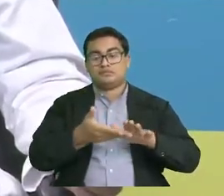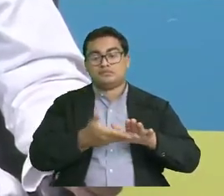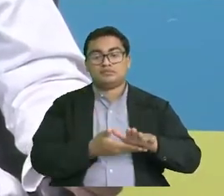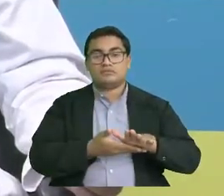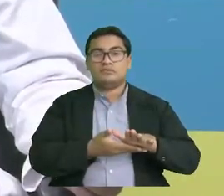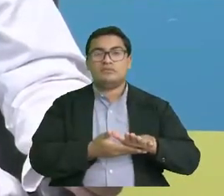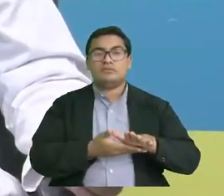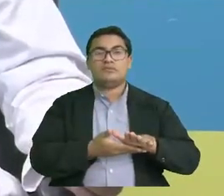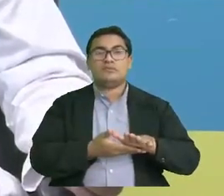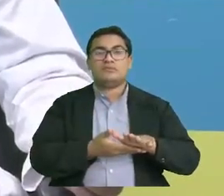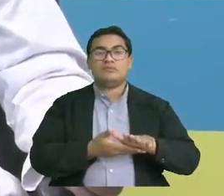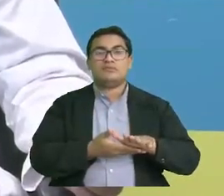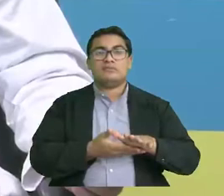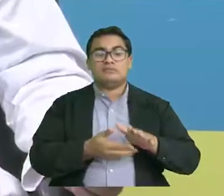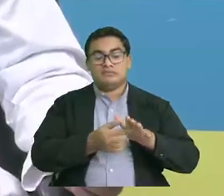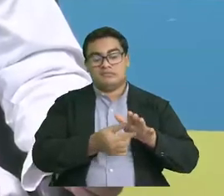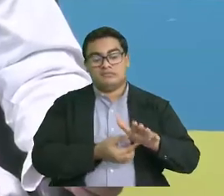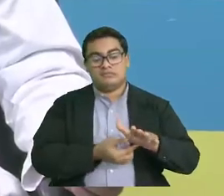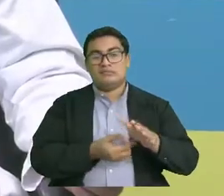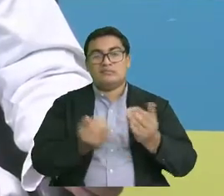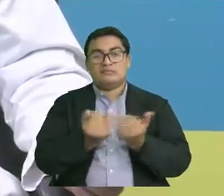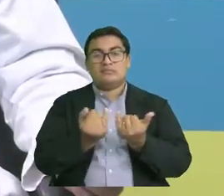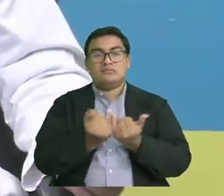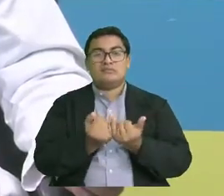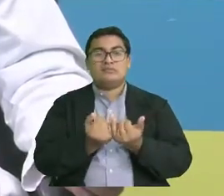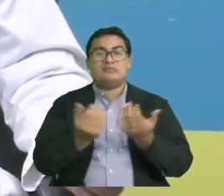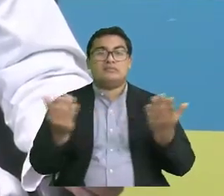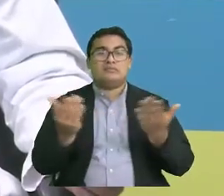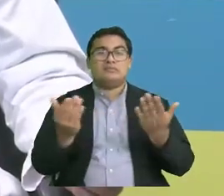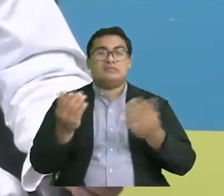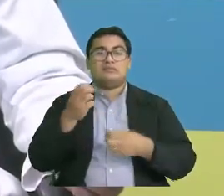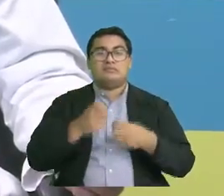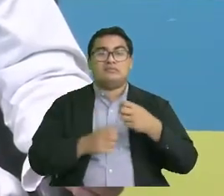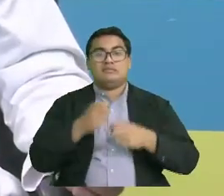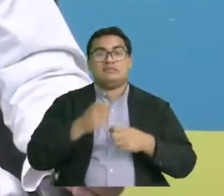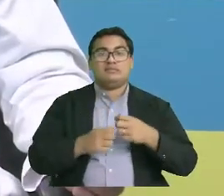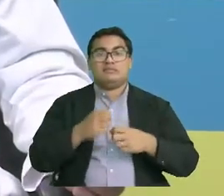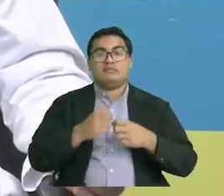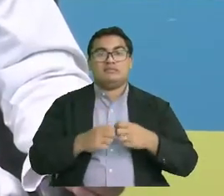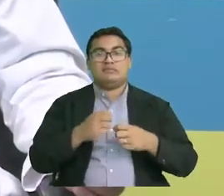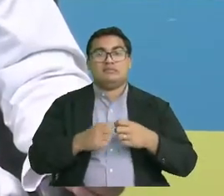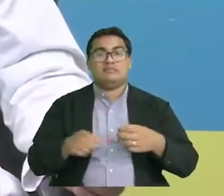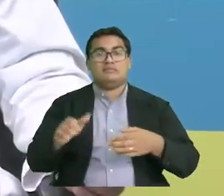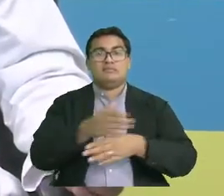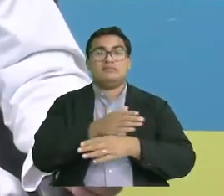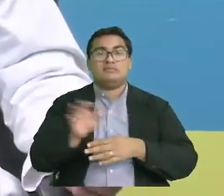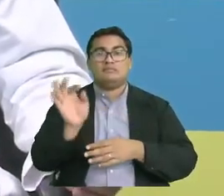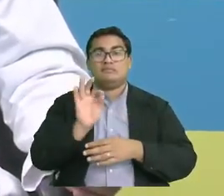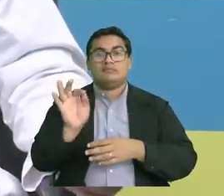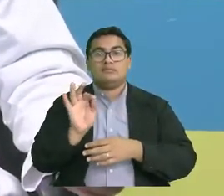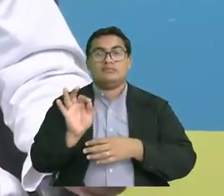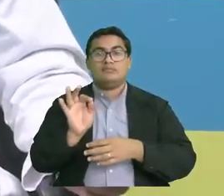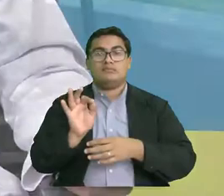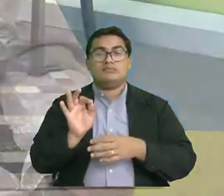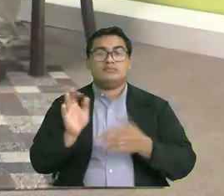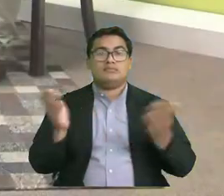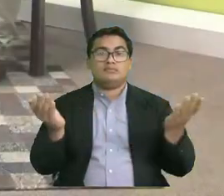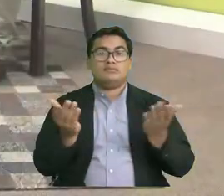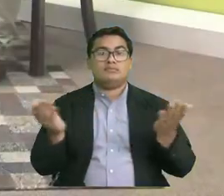arco longitudinal interno. También secundario a fracturas de astrágalo o cualquier tipo de fractura que te comprometa a uno de los